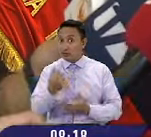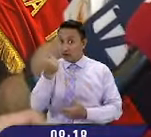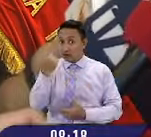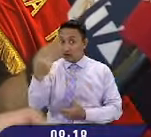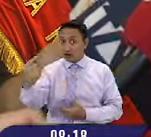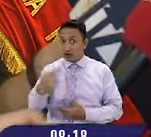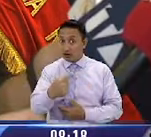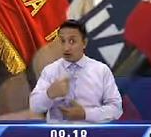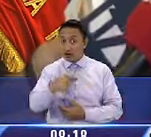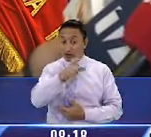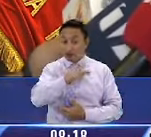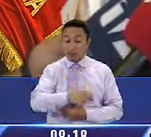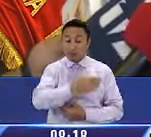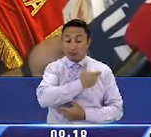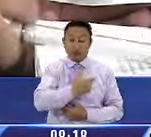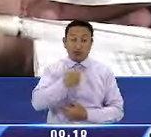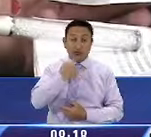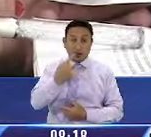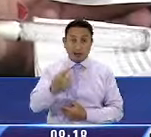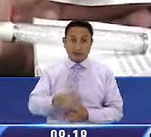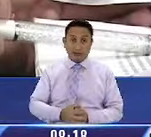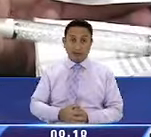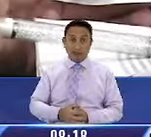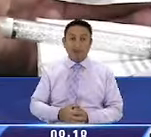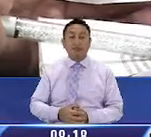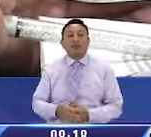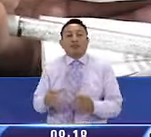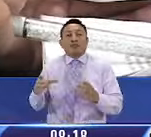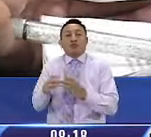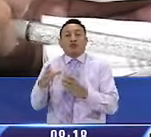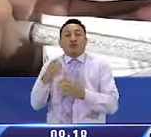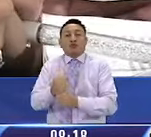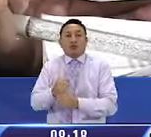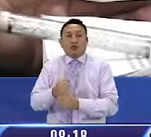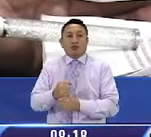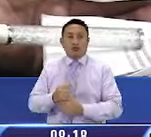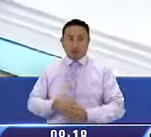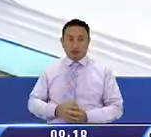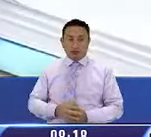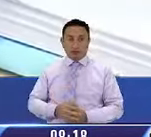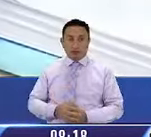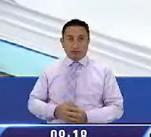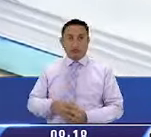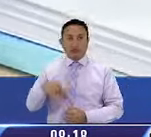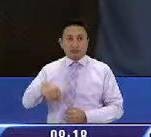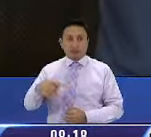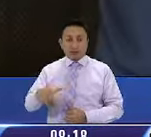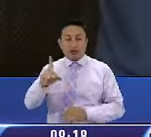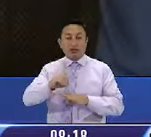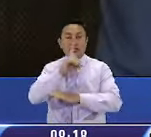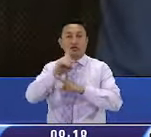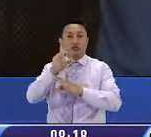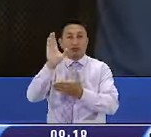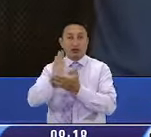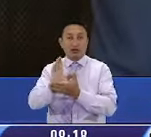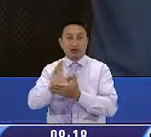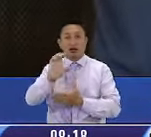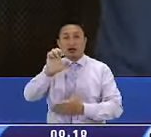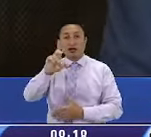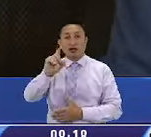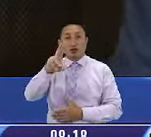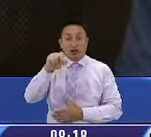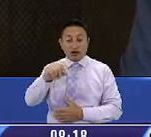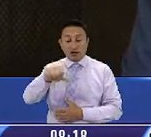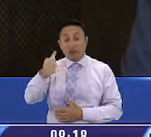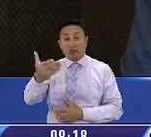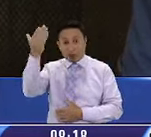fue el pronunciamiento del presidente de la República. La Comisión de Seguridad del Legislativo ya recibió al director del IES, Eduardo Peña, en